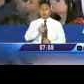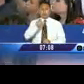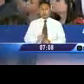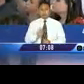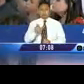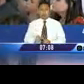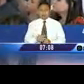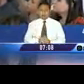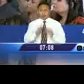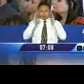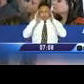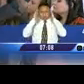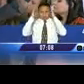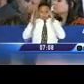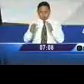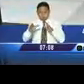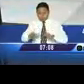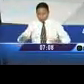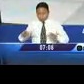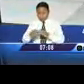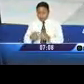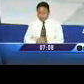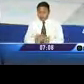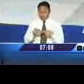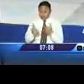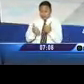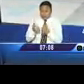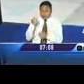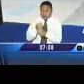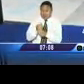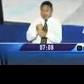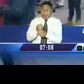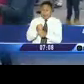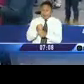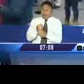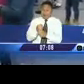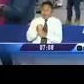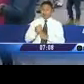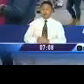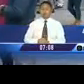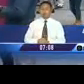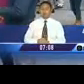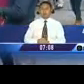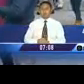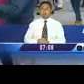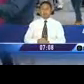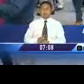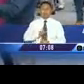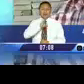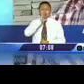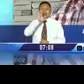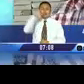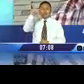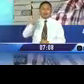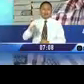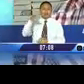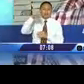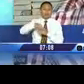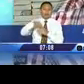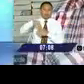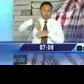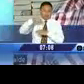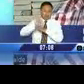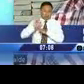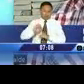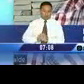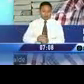ponga durante la campaña a cierto lugar sería quien más trabaje por ese sitio. La conducta típica del votante en general en Ecuador es